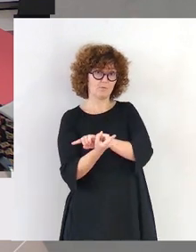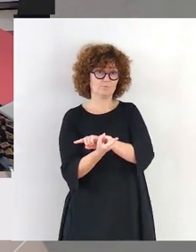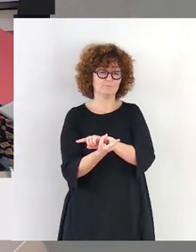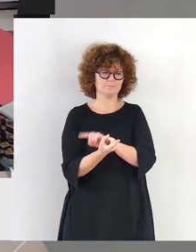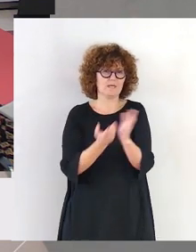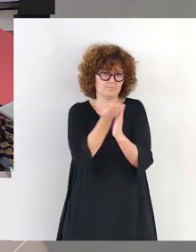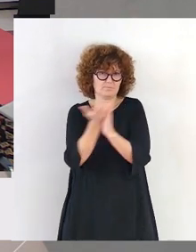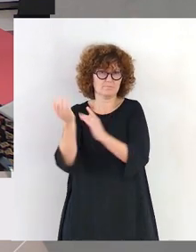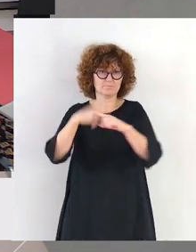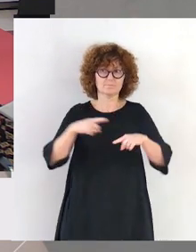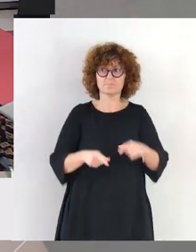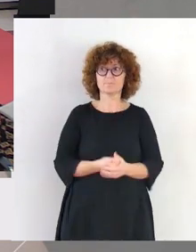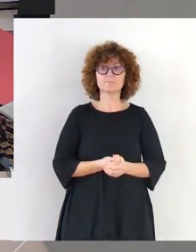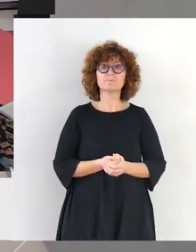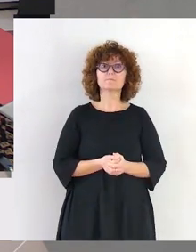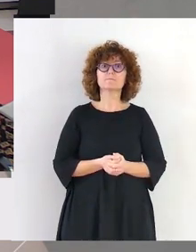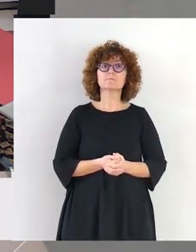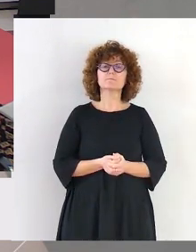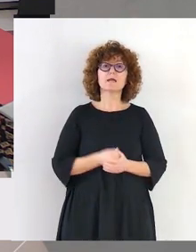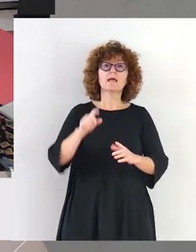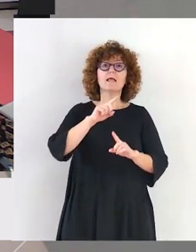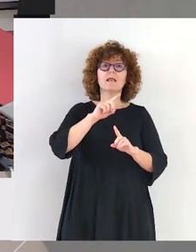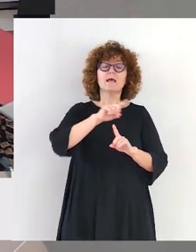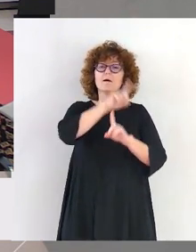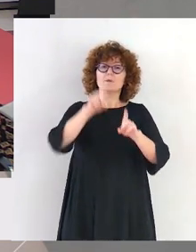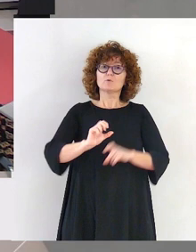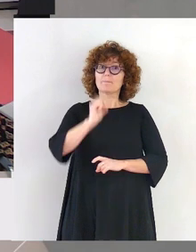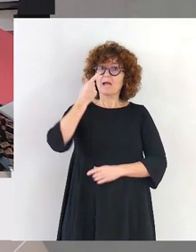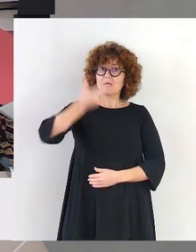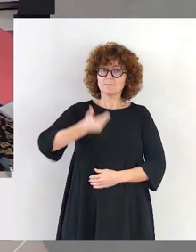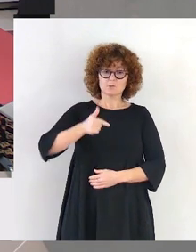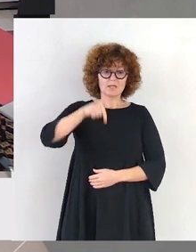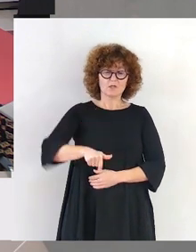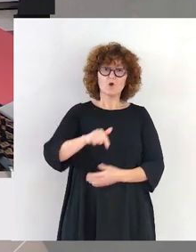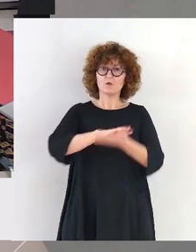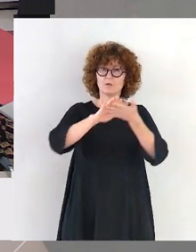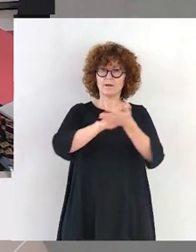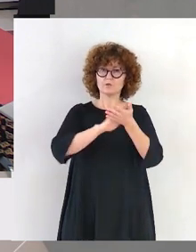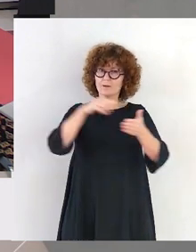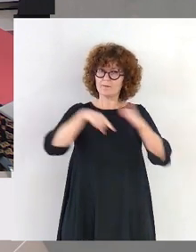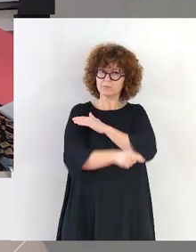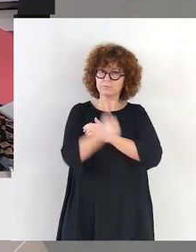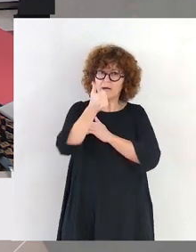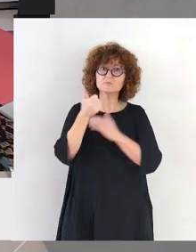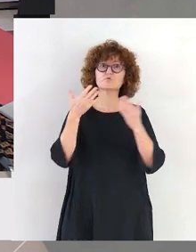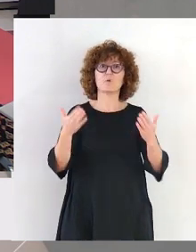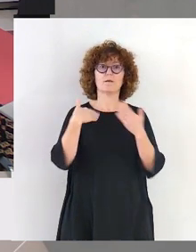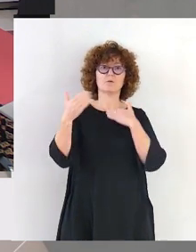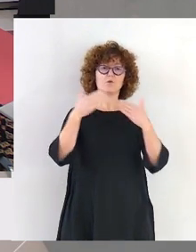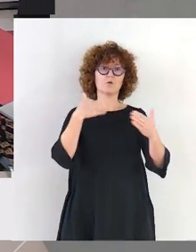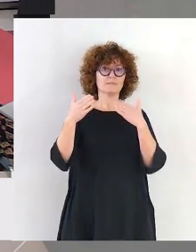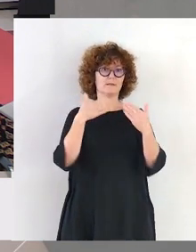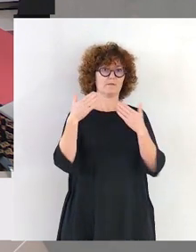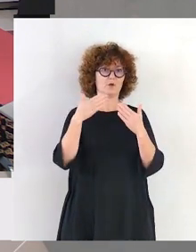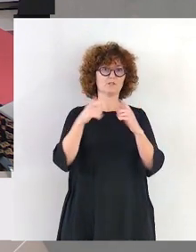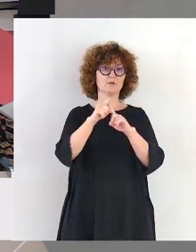cosas pero la pregunta relevante lo que vamos a trabajar eh a día de hoy vamos a explorar tiene que ver con las conversaciones llevado al